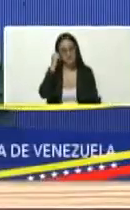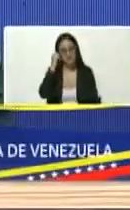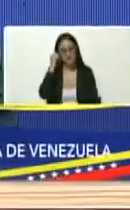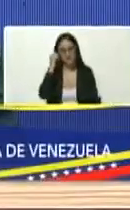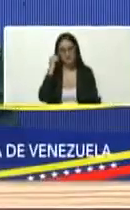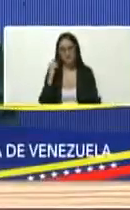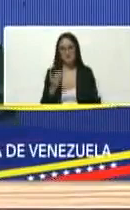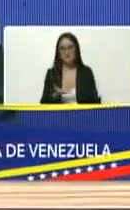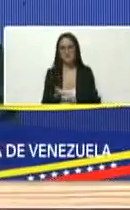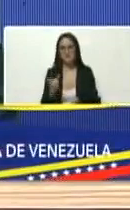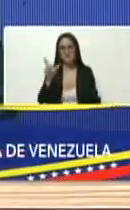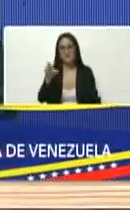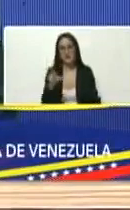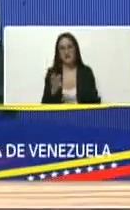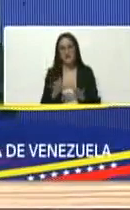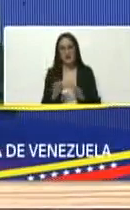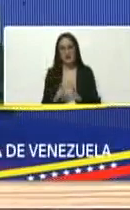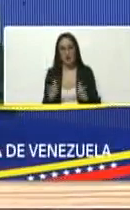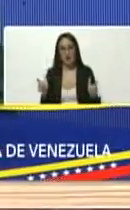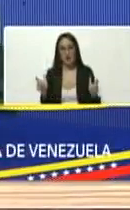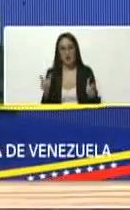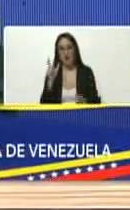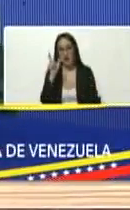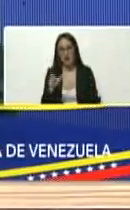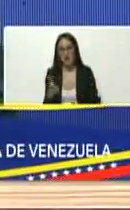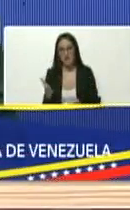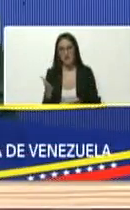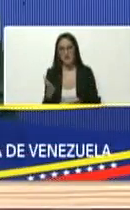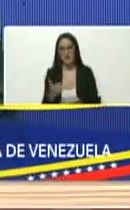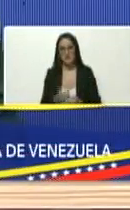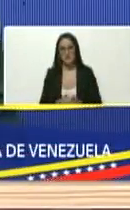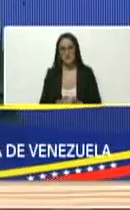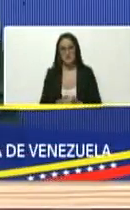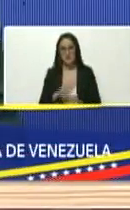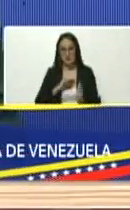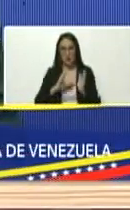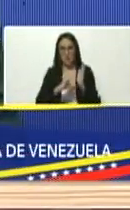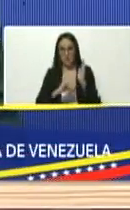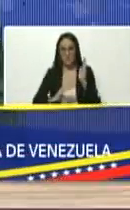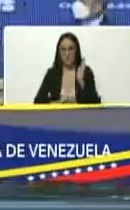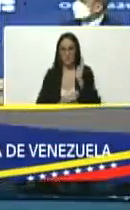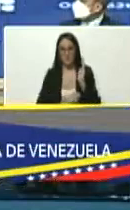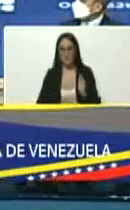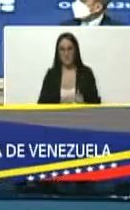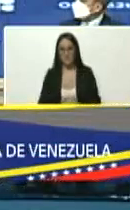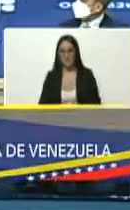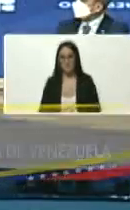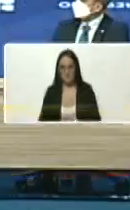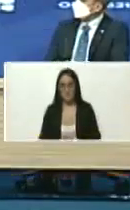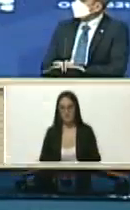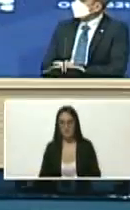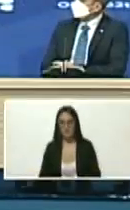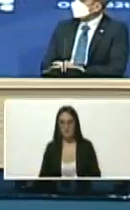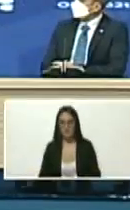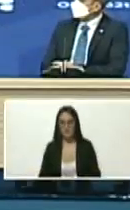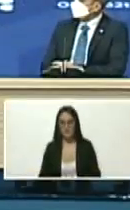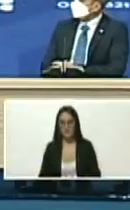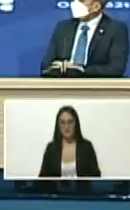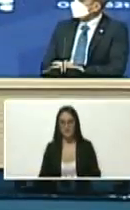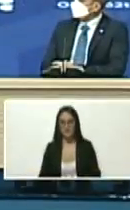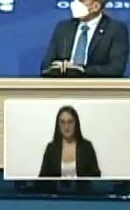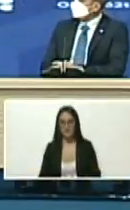señor Haitham Al-Gaits, secretario general de la Organización de Países Exportadores